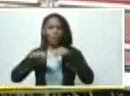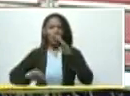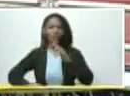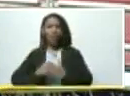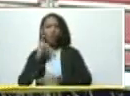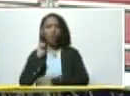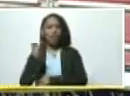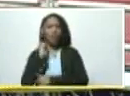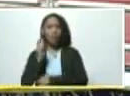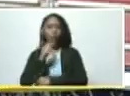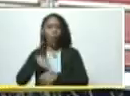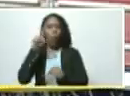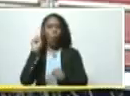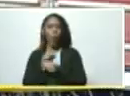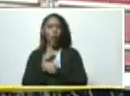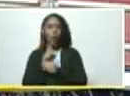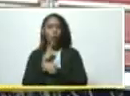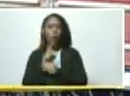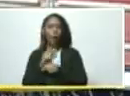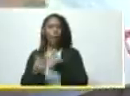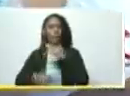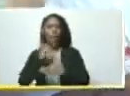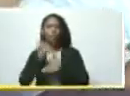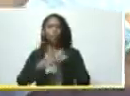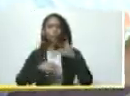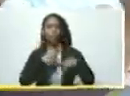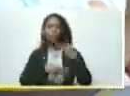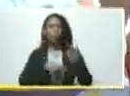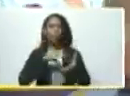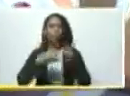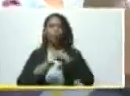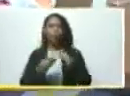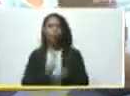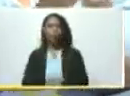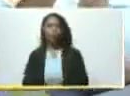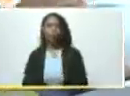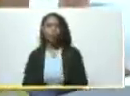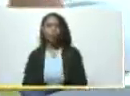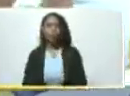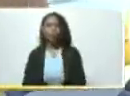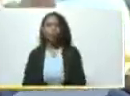de financiamiento único a proyectos productivos de los CLAP.